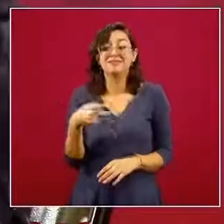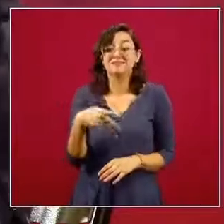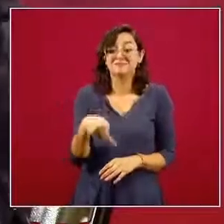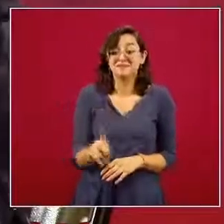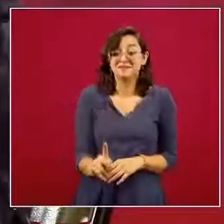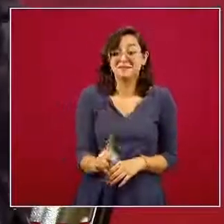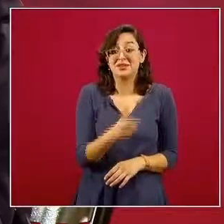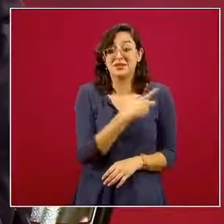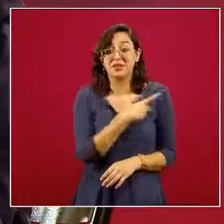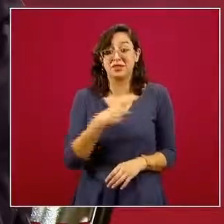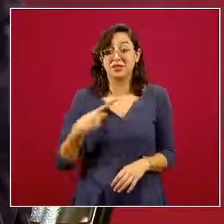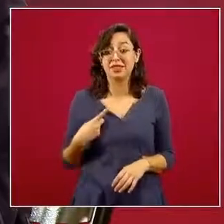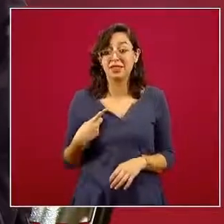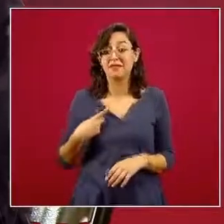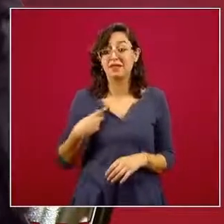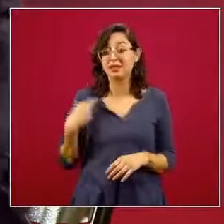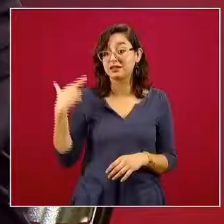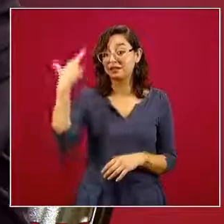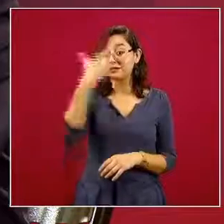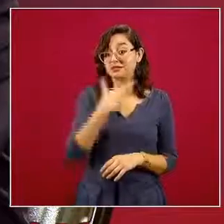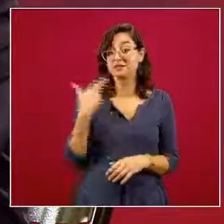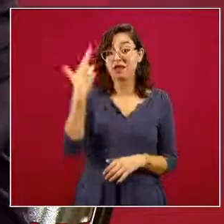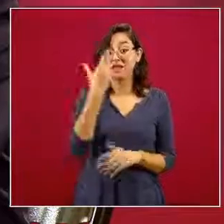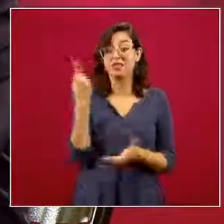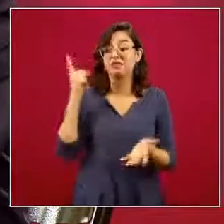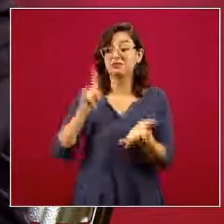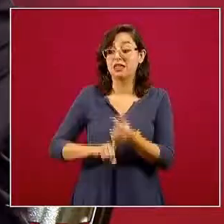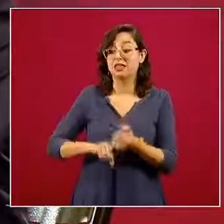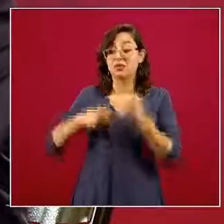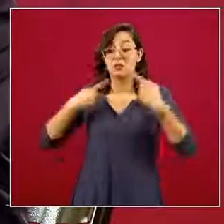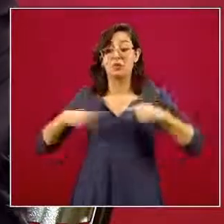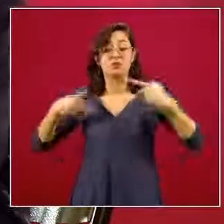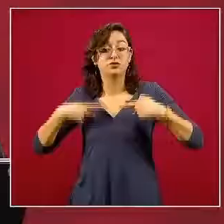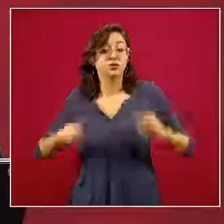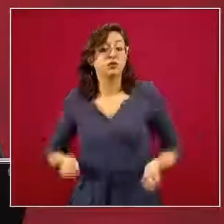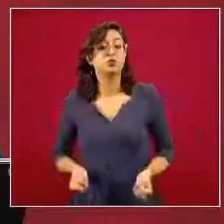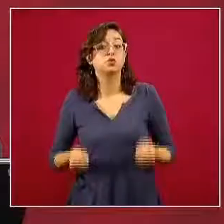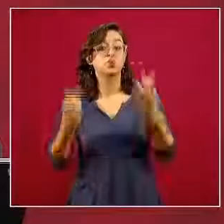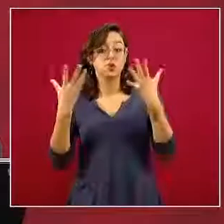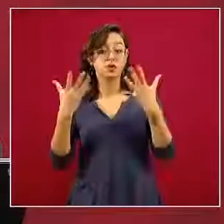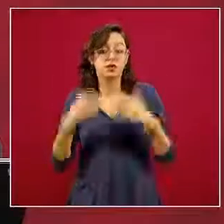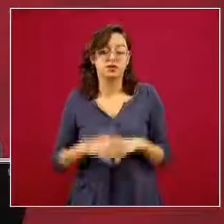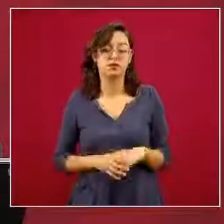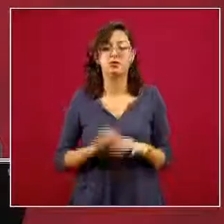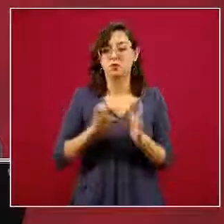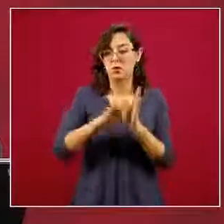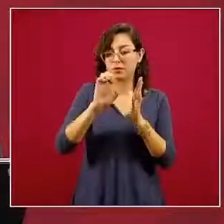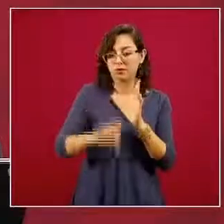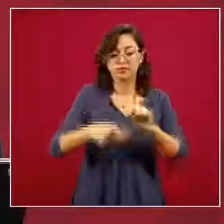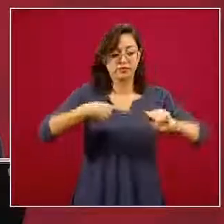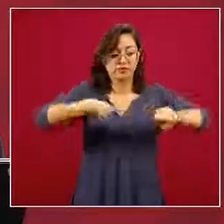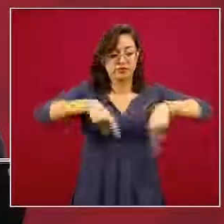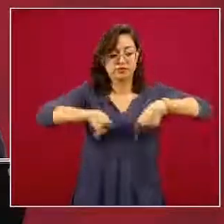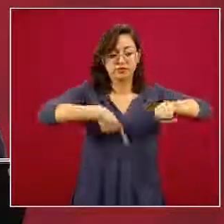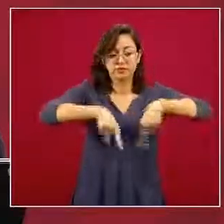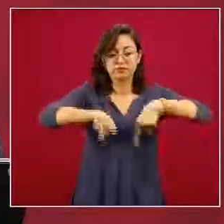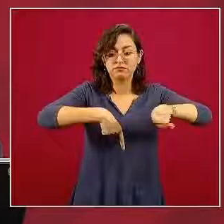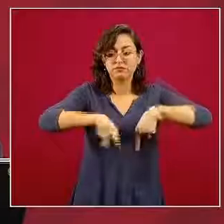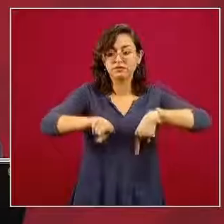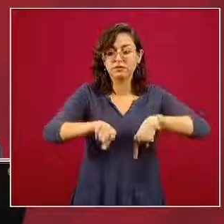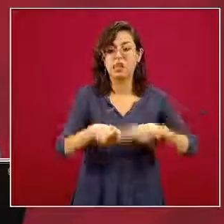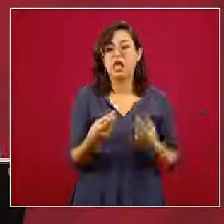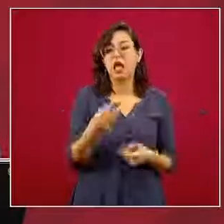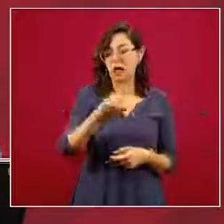hay que analizar cuidadosamente cuántas personas están en esa operación. Para el fútbol lo tenemos porque la